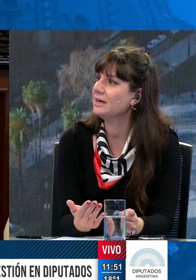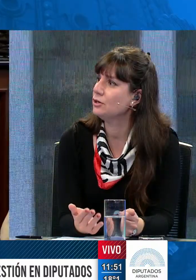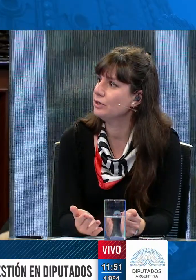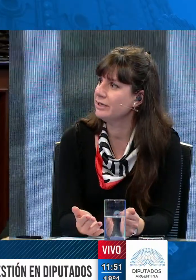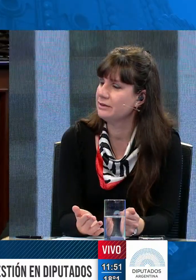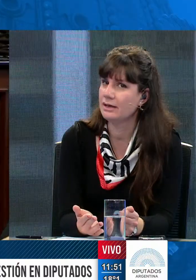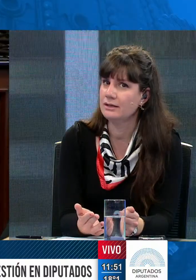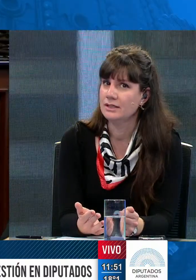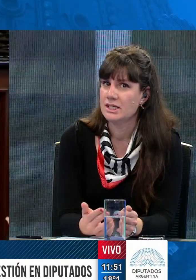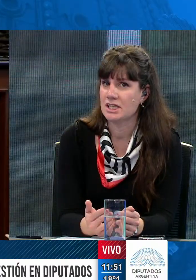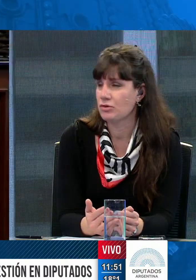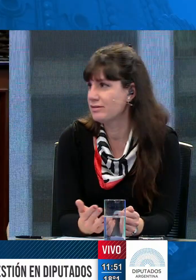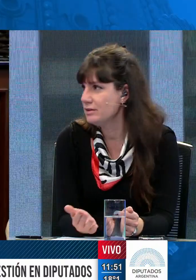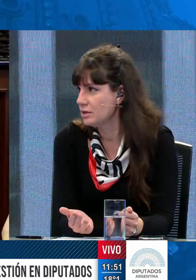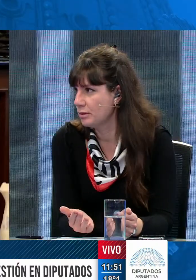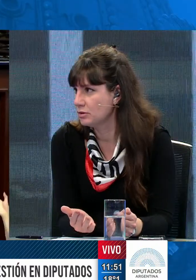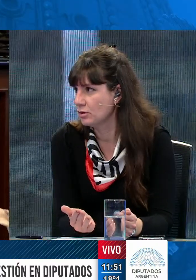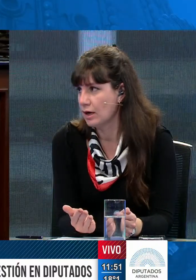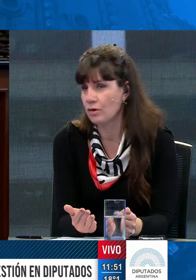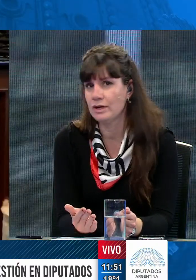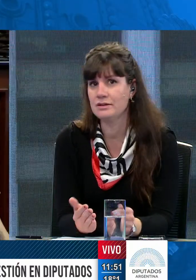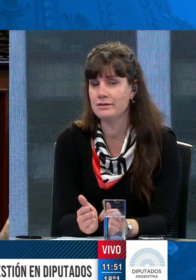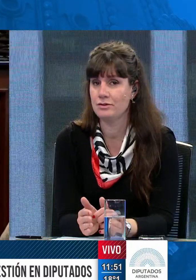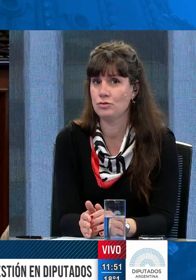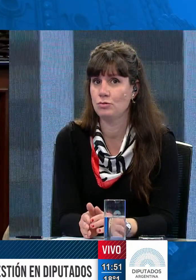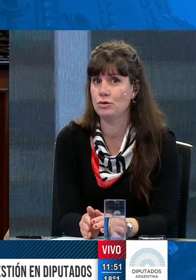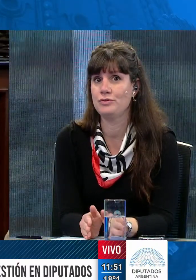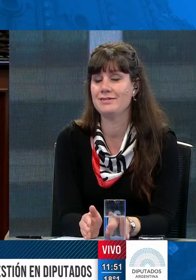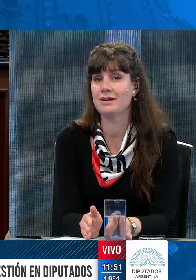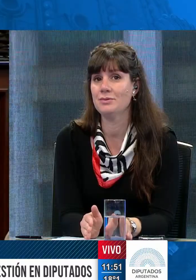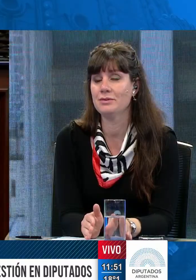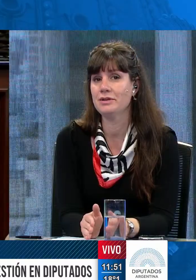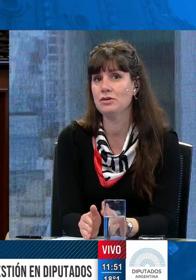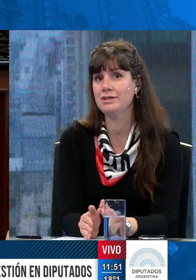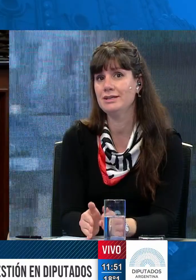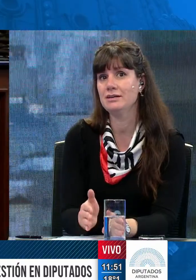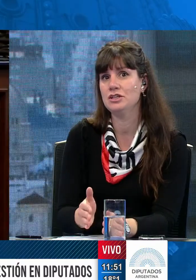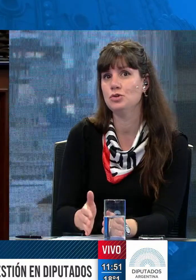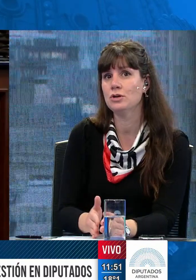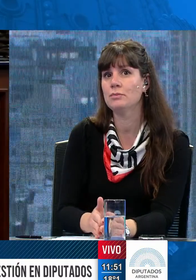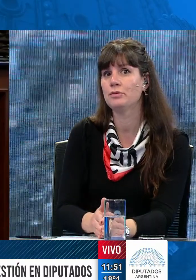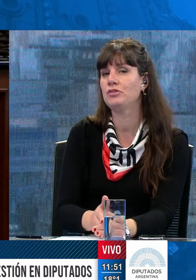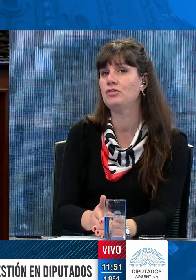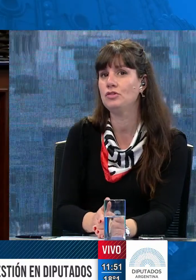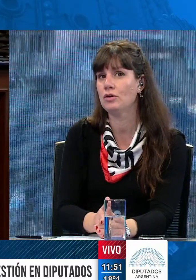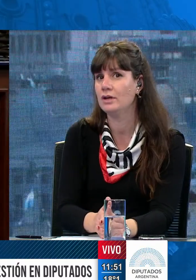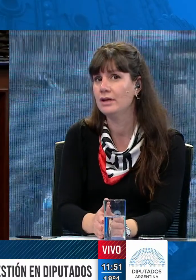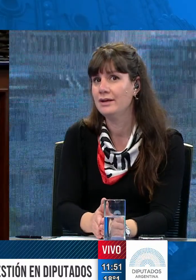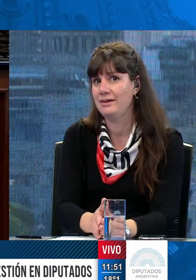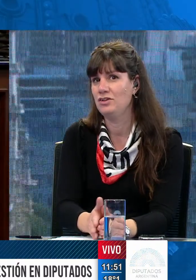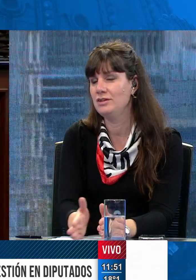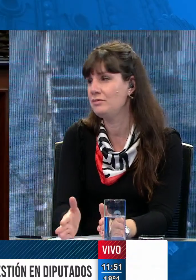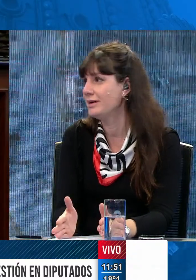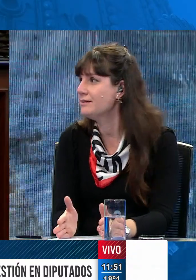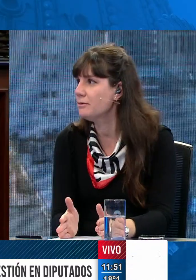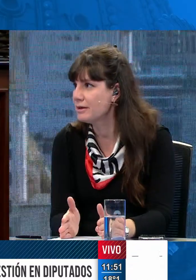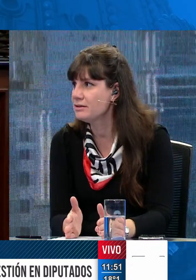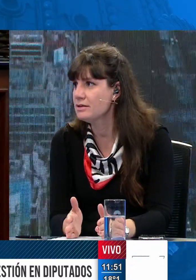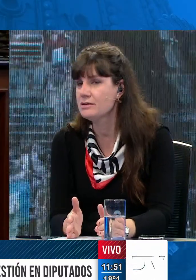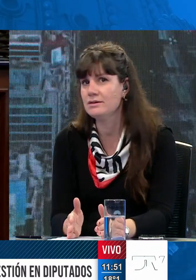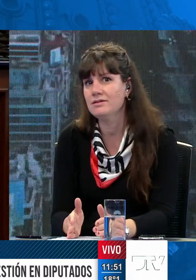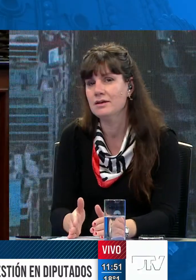oposición dialoguista ya no existe, Pato. Ahora tenés un oficialismo en minoría y una oposición en